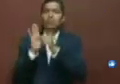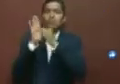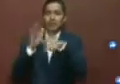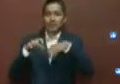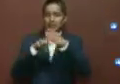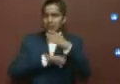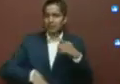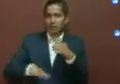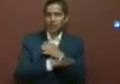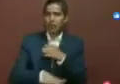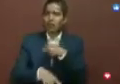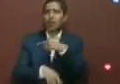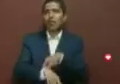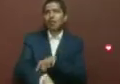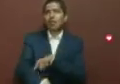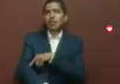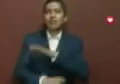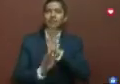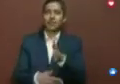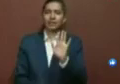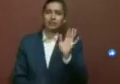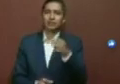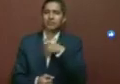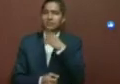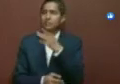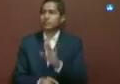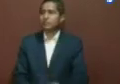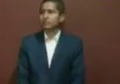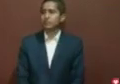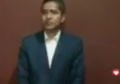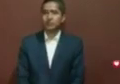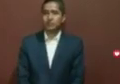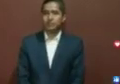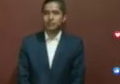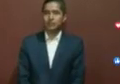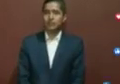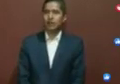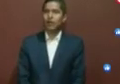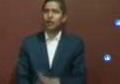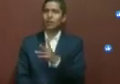Estado. Ya me extendí, pero quería compartirte gracias. Esos datos. Leo.